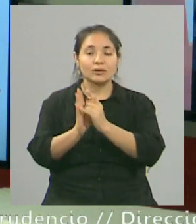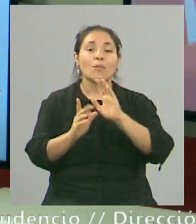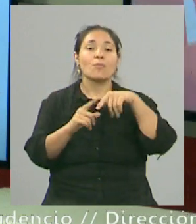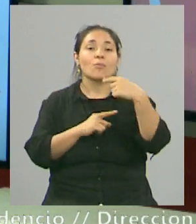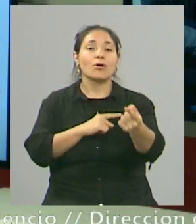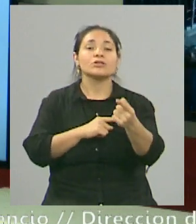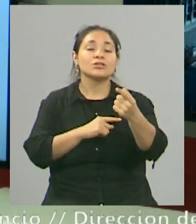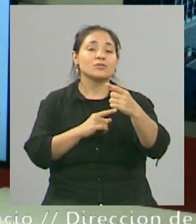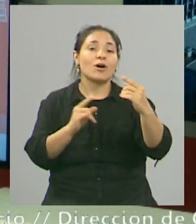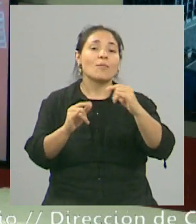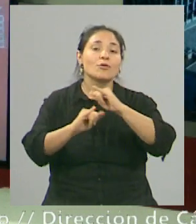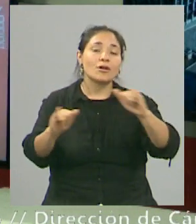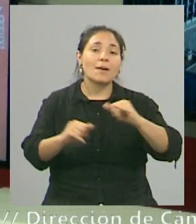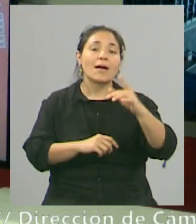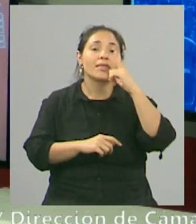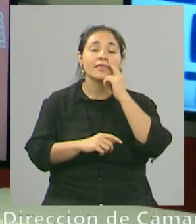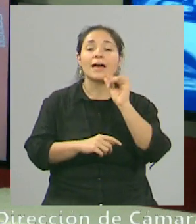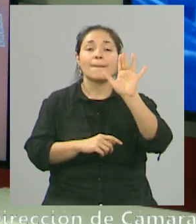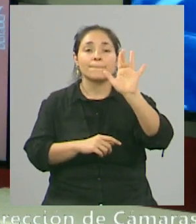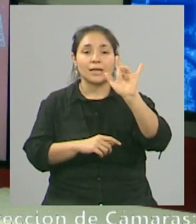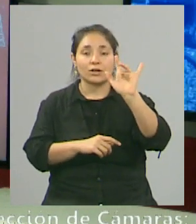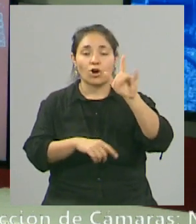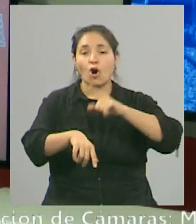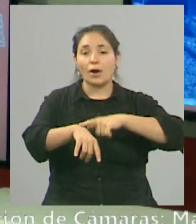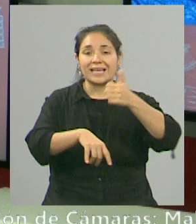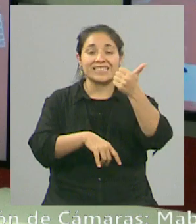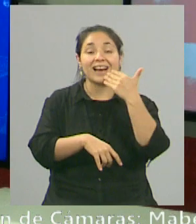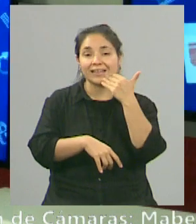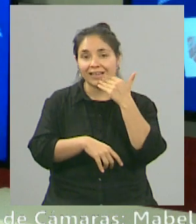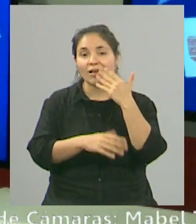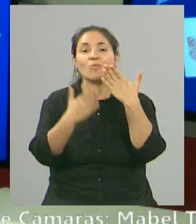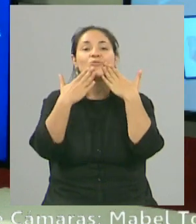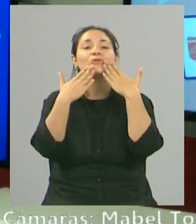el próximo programa, el día miércoles a partir de las 18. Y por supuesto